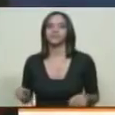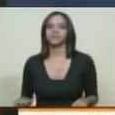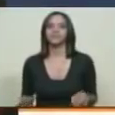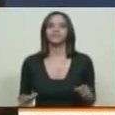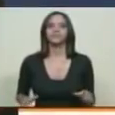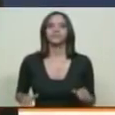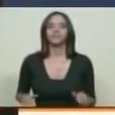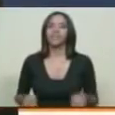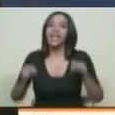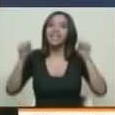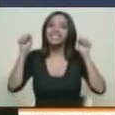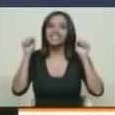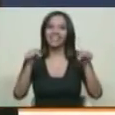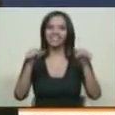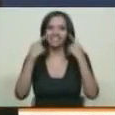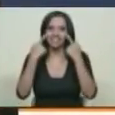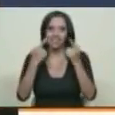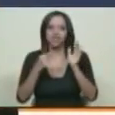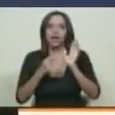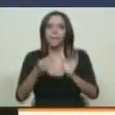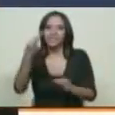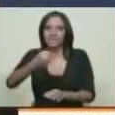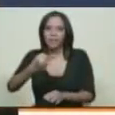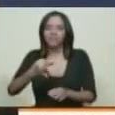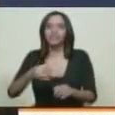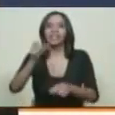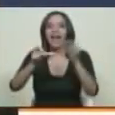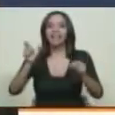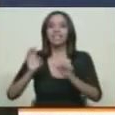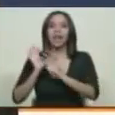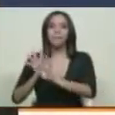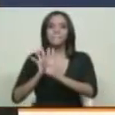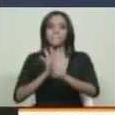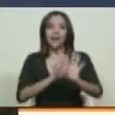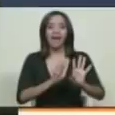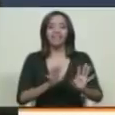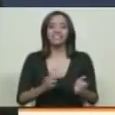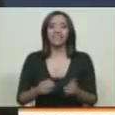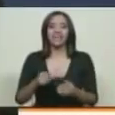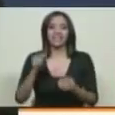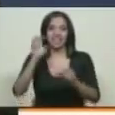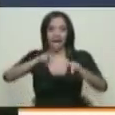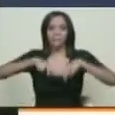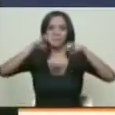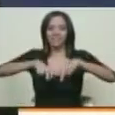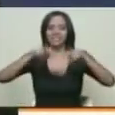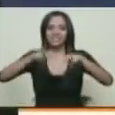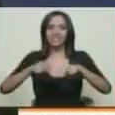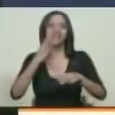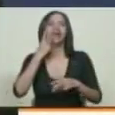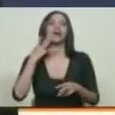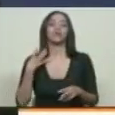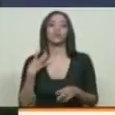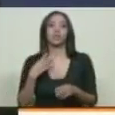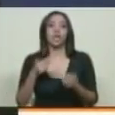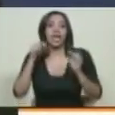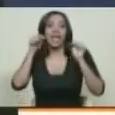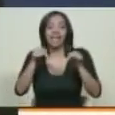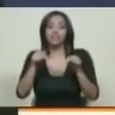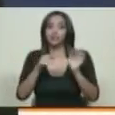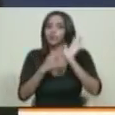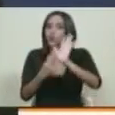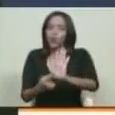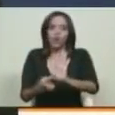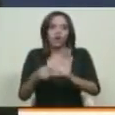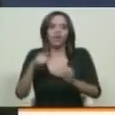Y ahí está precisamente la gente de la Marcha Campesina Admirable. Ellos mismos lo dicen. Ellos nos representan al 100%